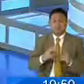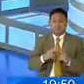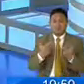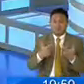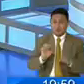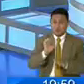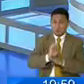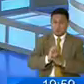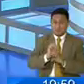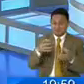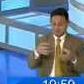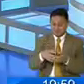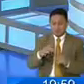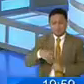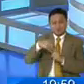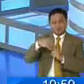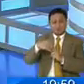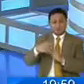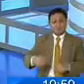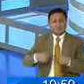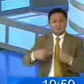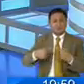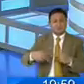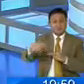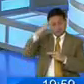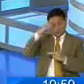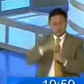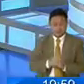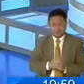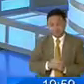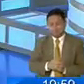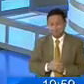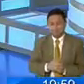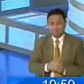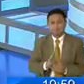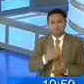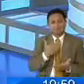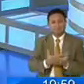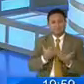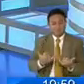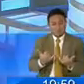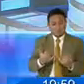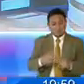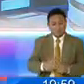nuestro segmento especial que les tendremos en todos los informativos, amigos televidentes. Ha sido un gusto